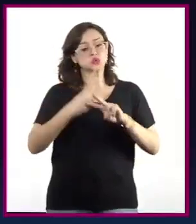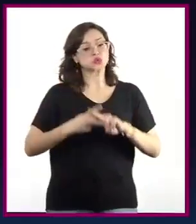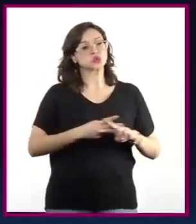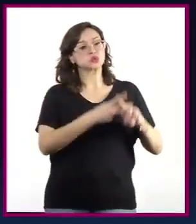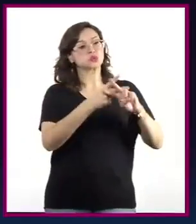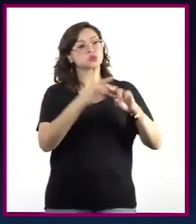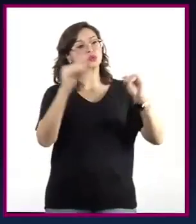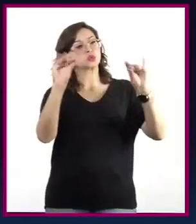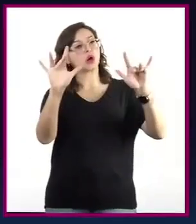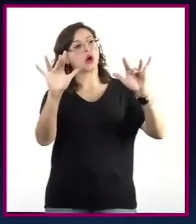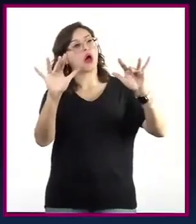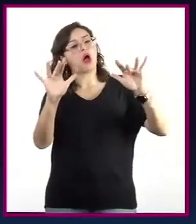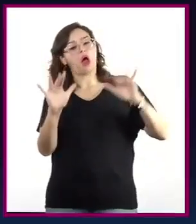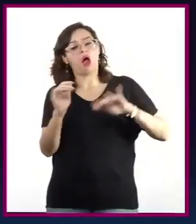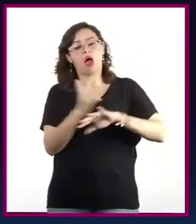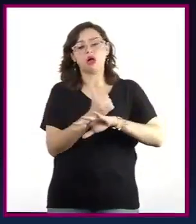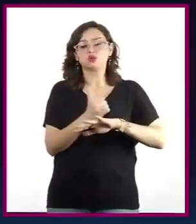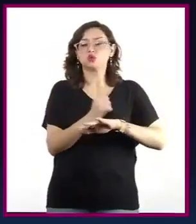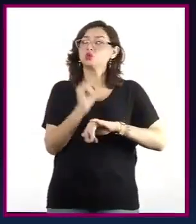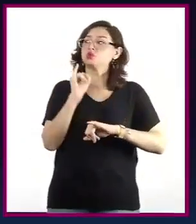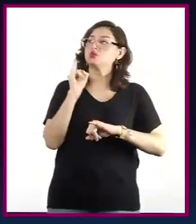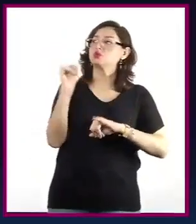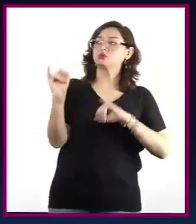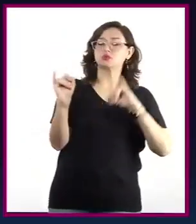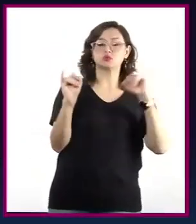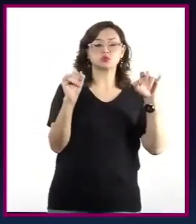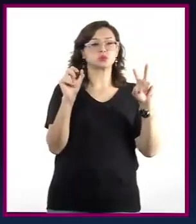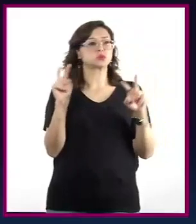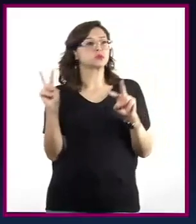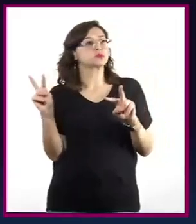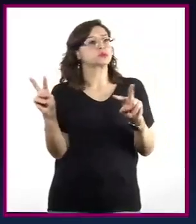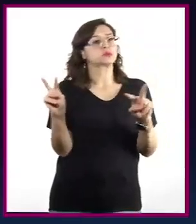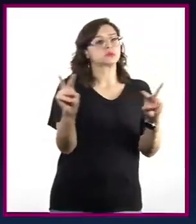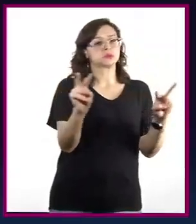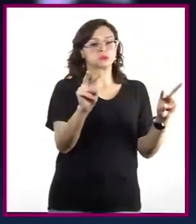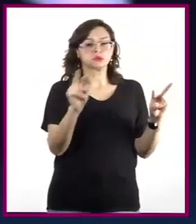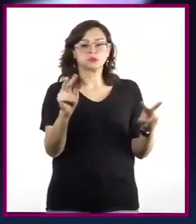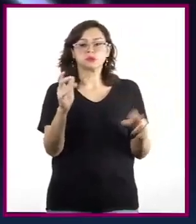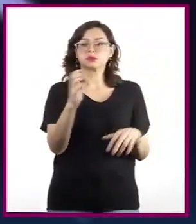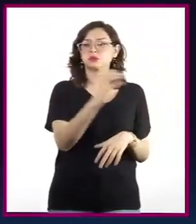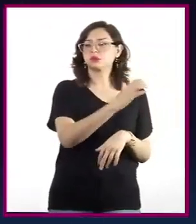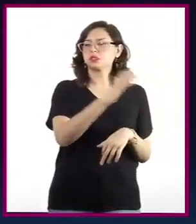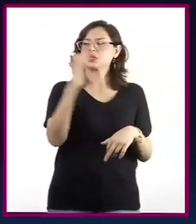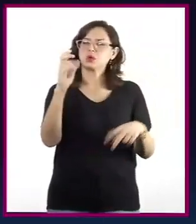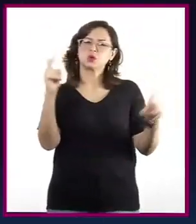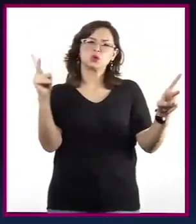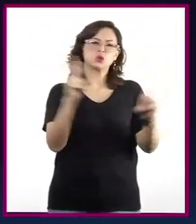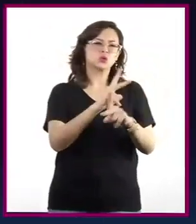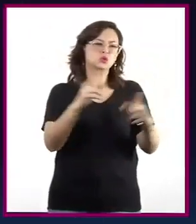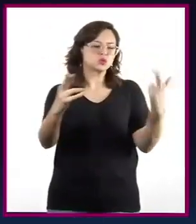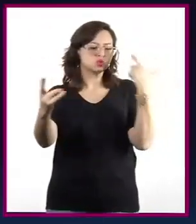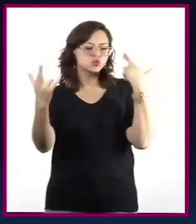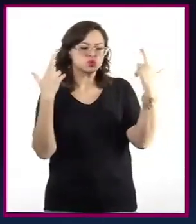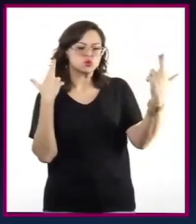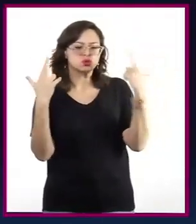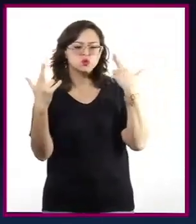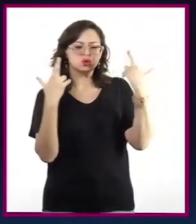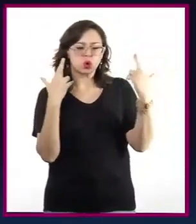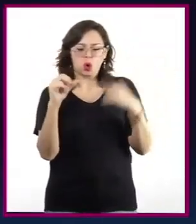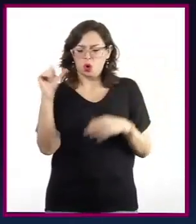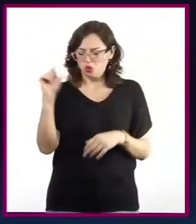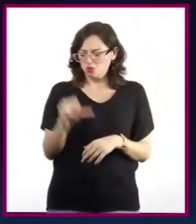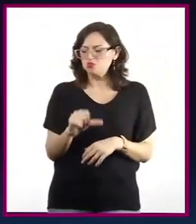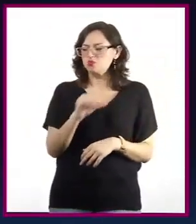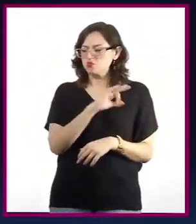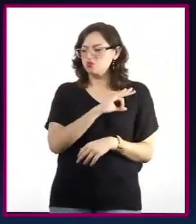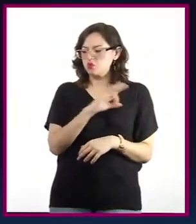azules los astros a lo lejos. El viento de la noche gira en el cielo y canta. Puedo escribir los versos más tristes esta